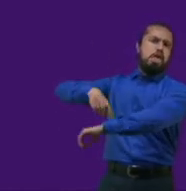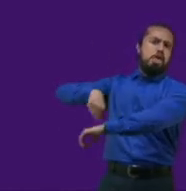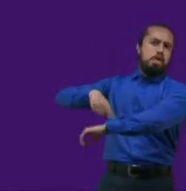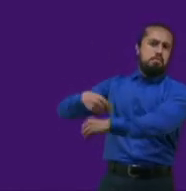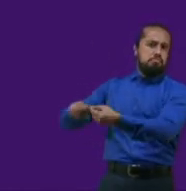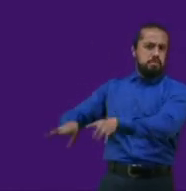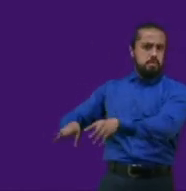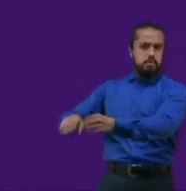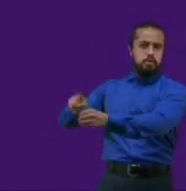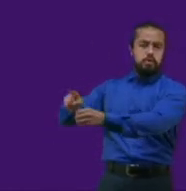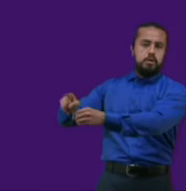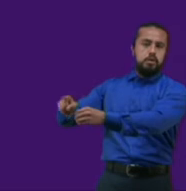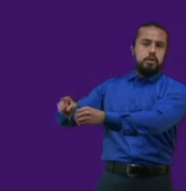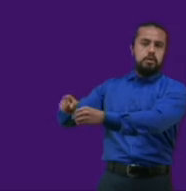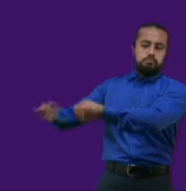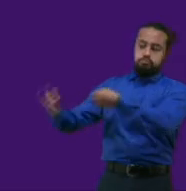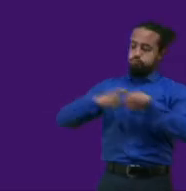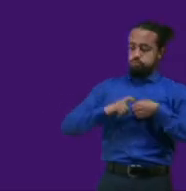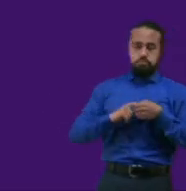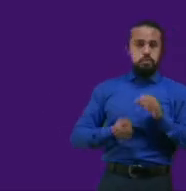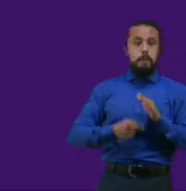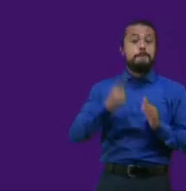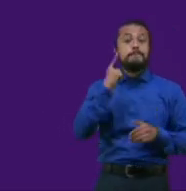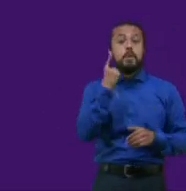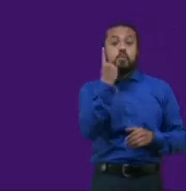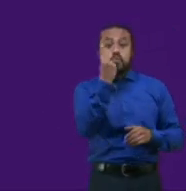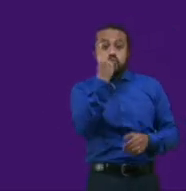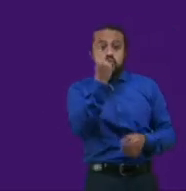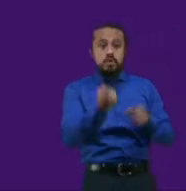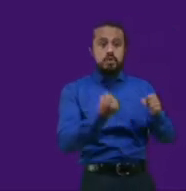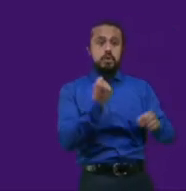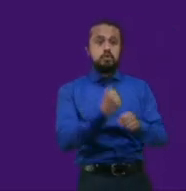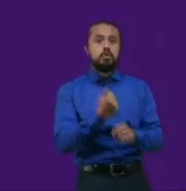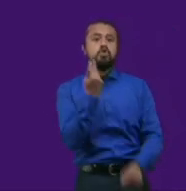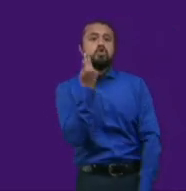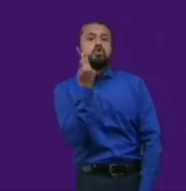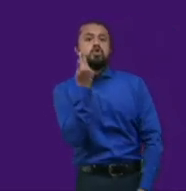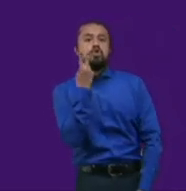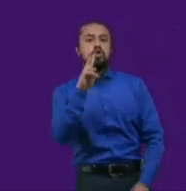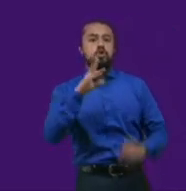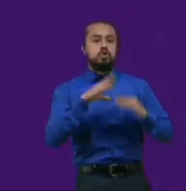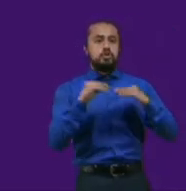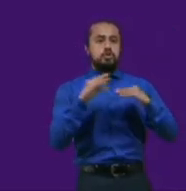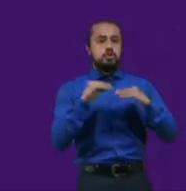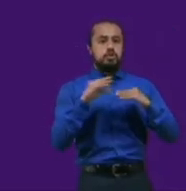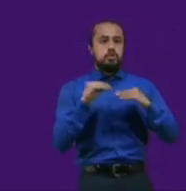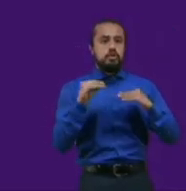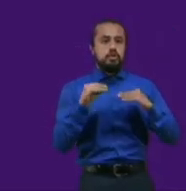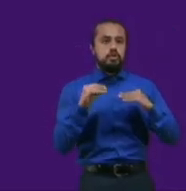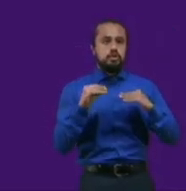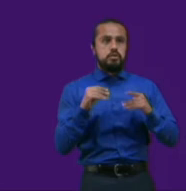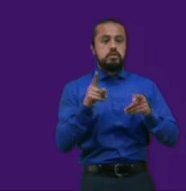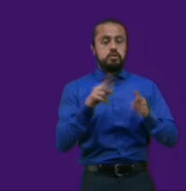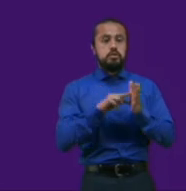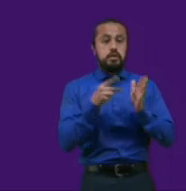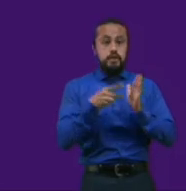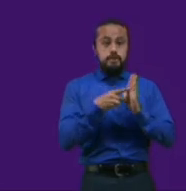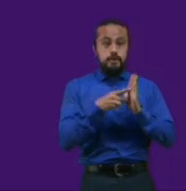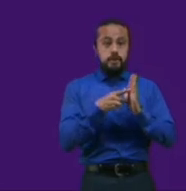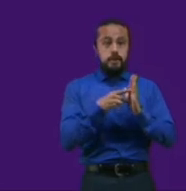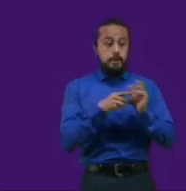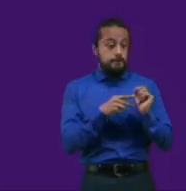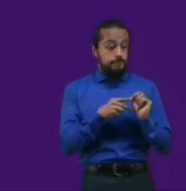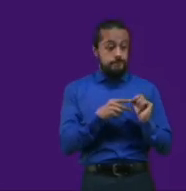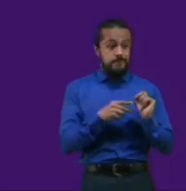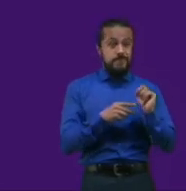estos usuarios me traen de vuelta en el primer año $12. Bueno, buenísimo. Entonces, usted en el primer año ya